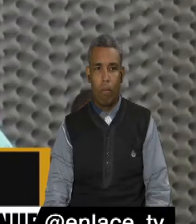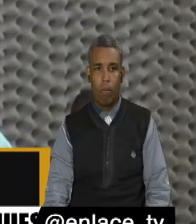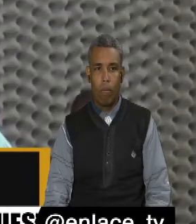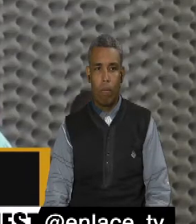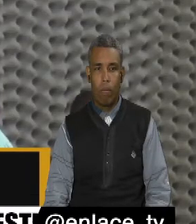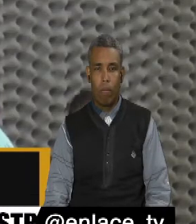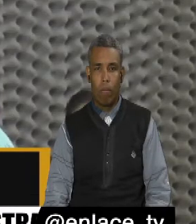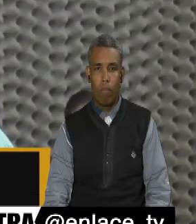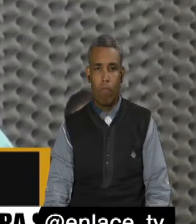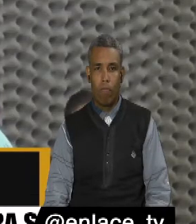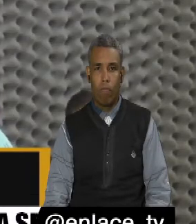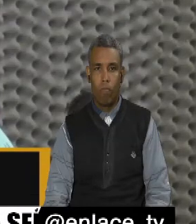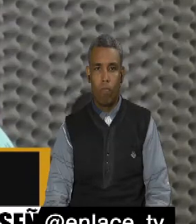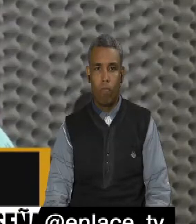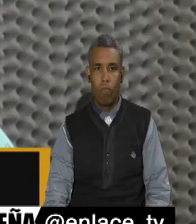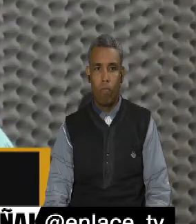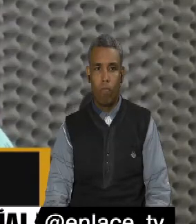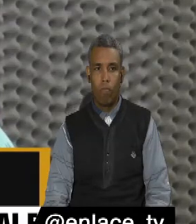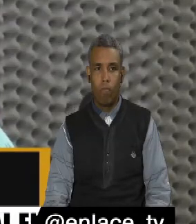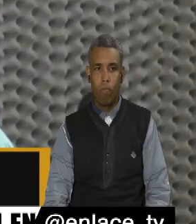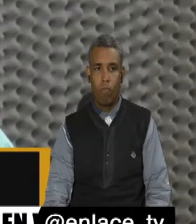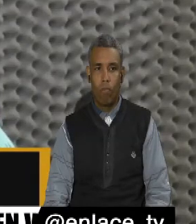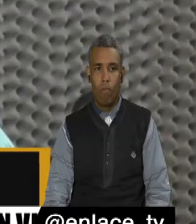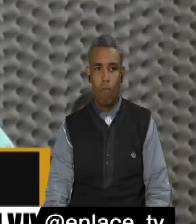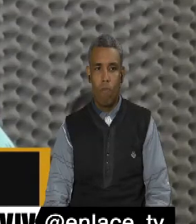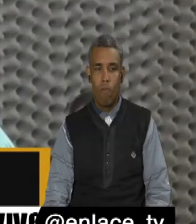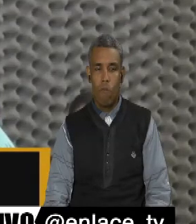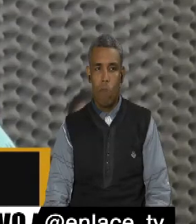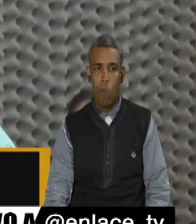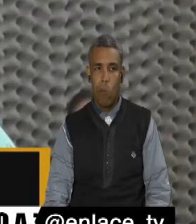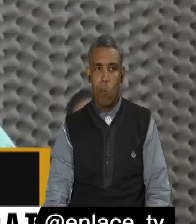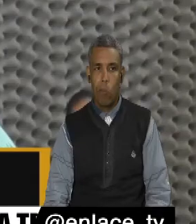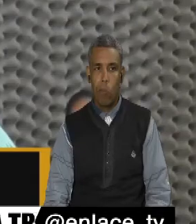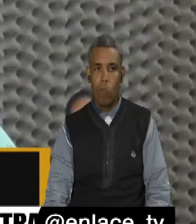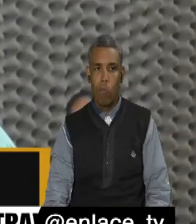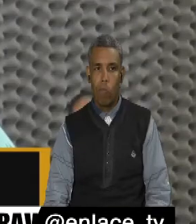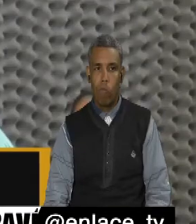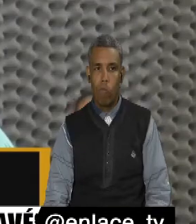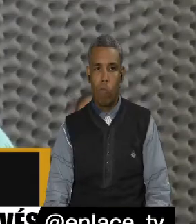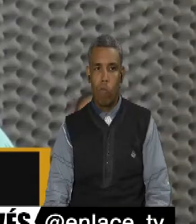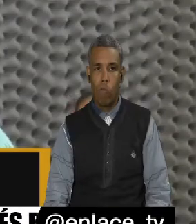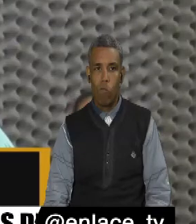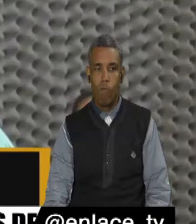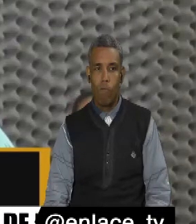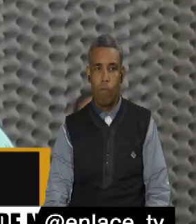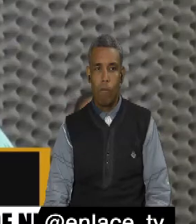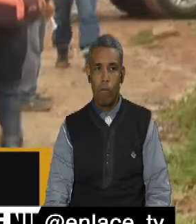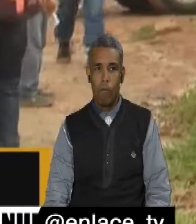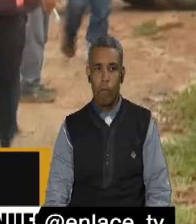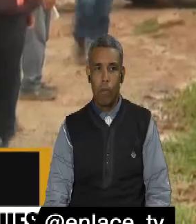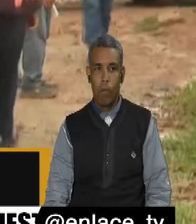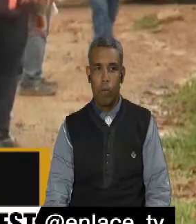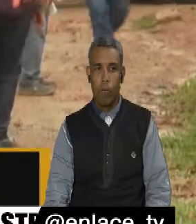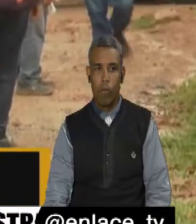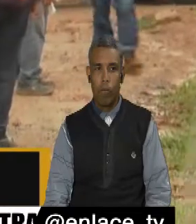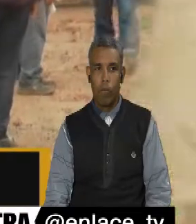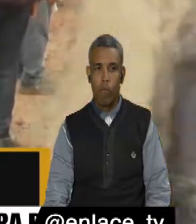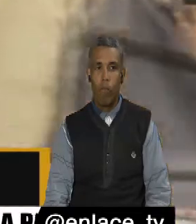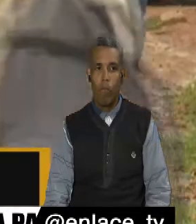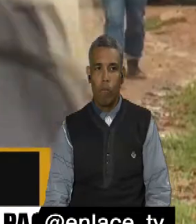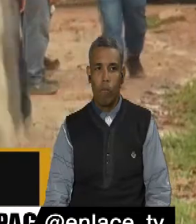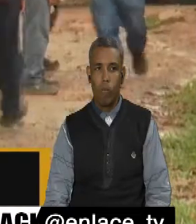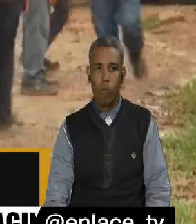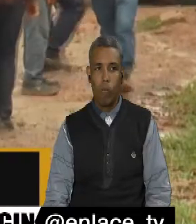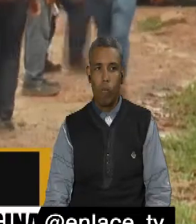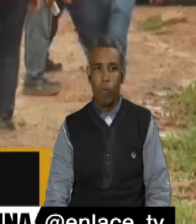una paralización de las obras de un pequeño sector de los trabajadores, aproximadamente 120 trabajadores de 350 que